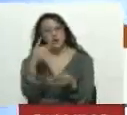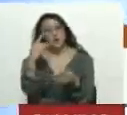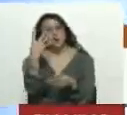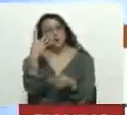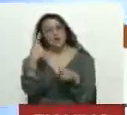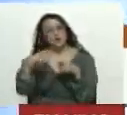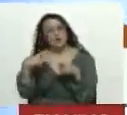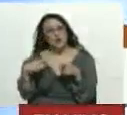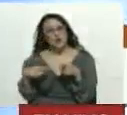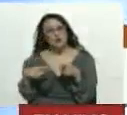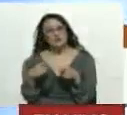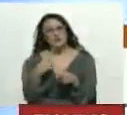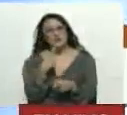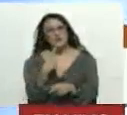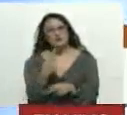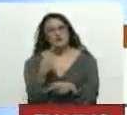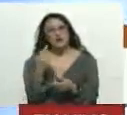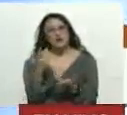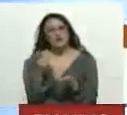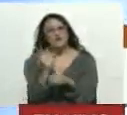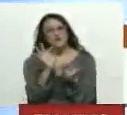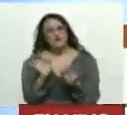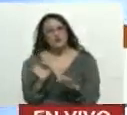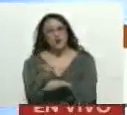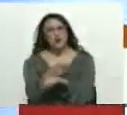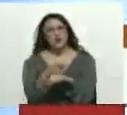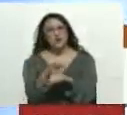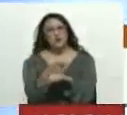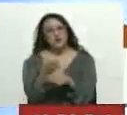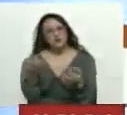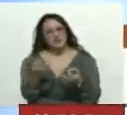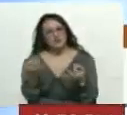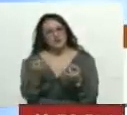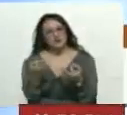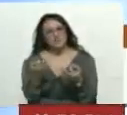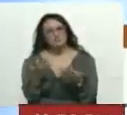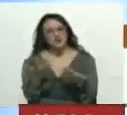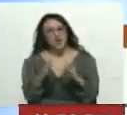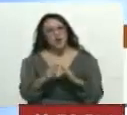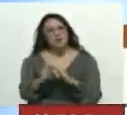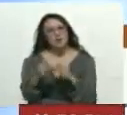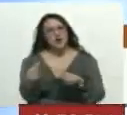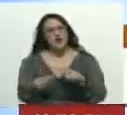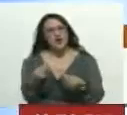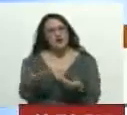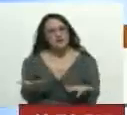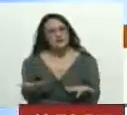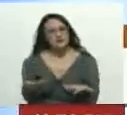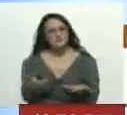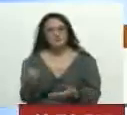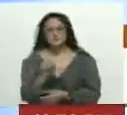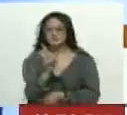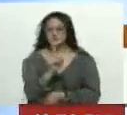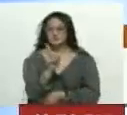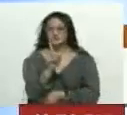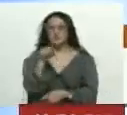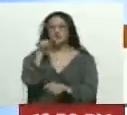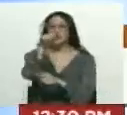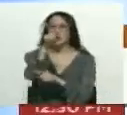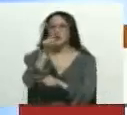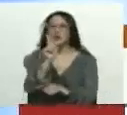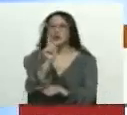decía el compañero Arriaza de los niveles de gobierno es real entonces hay la comuna que hace como sea no no señales